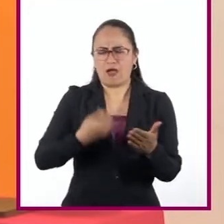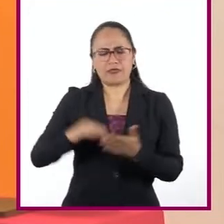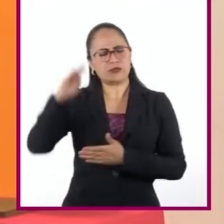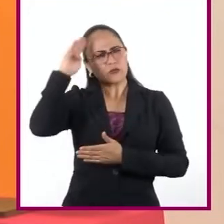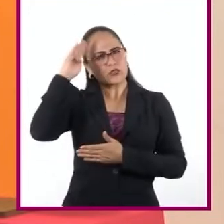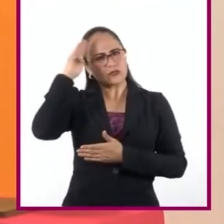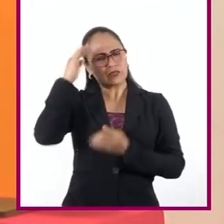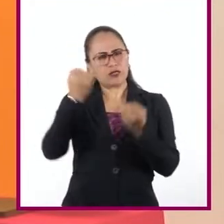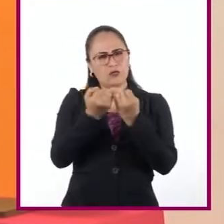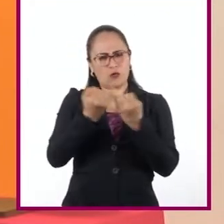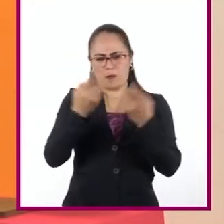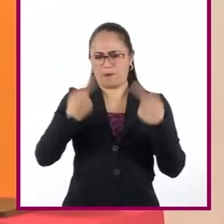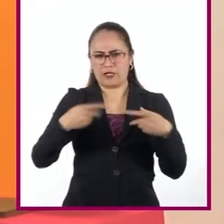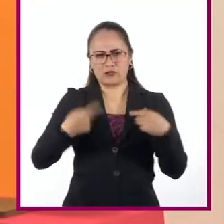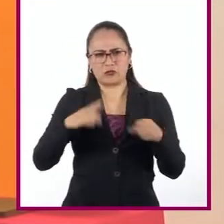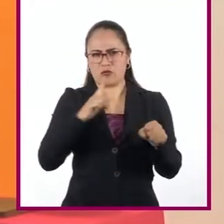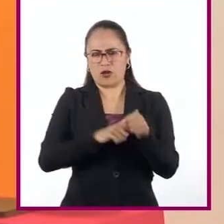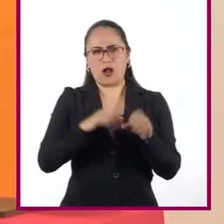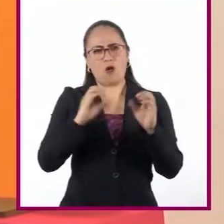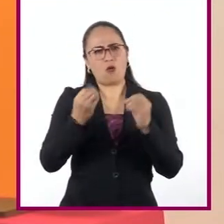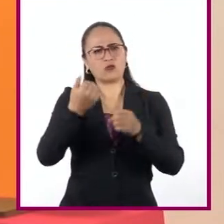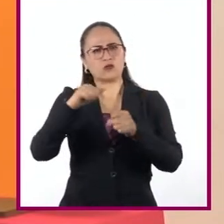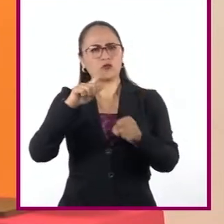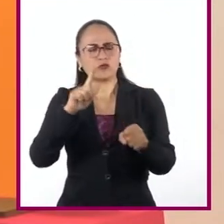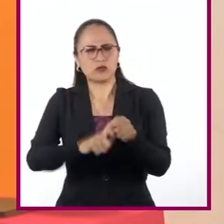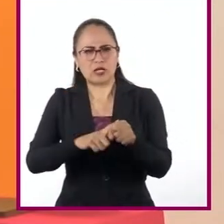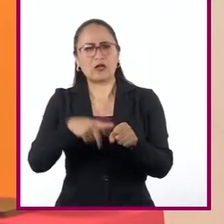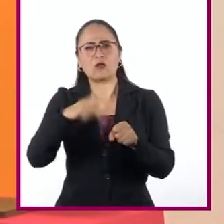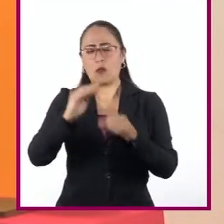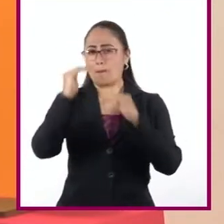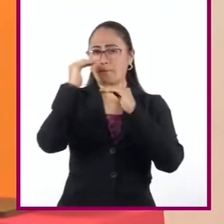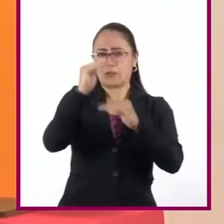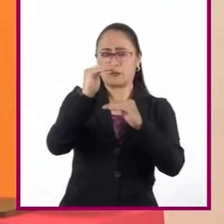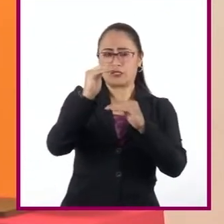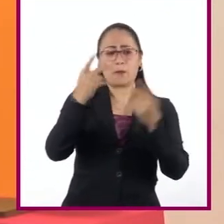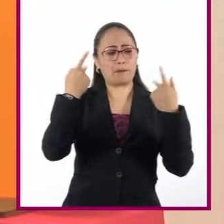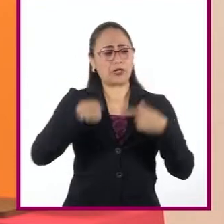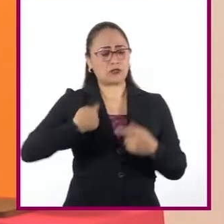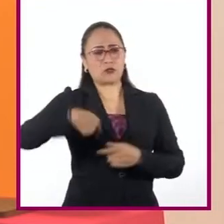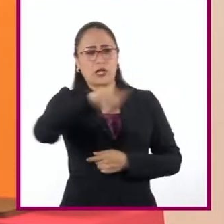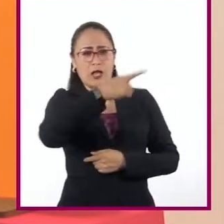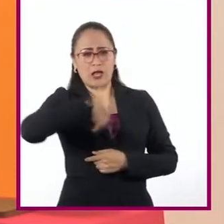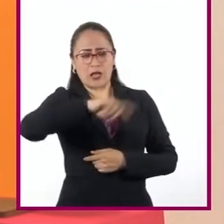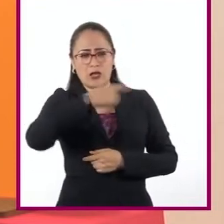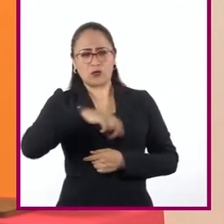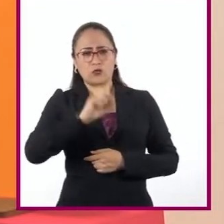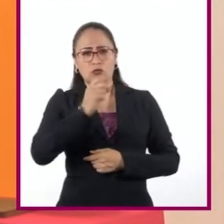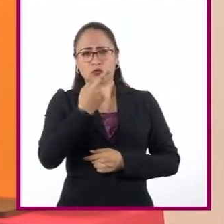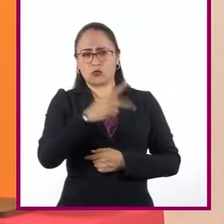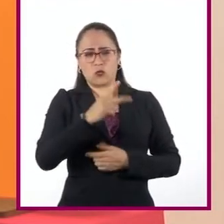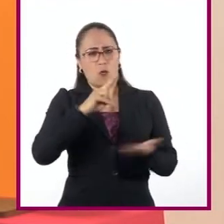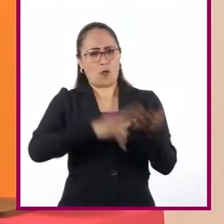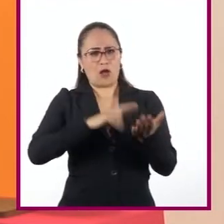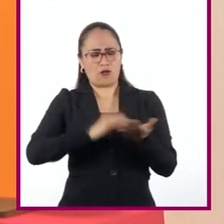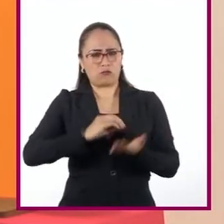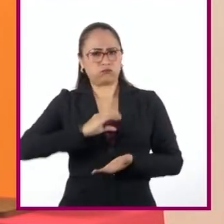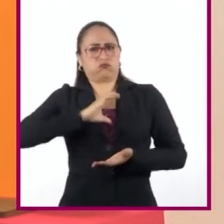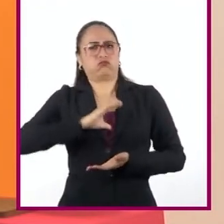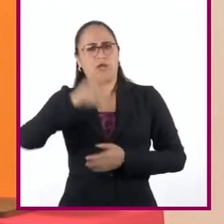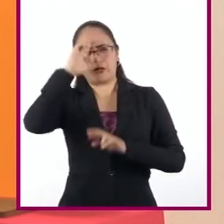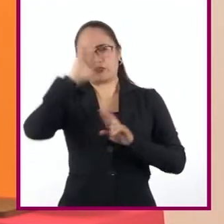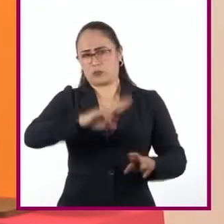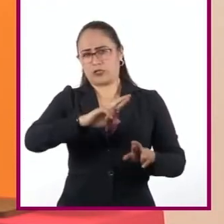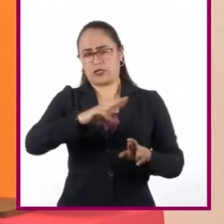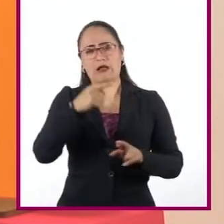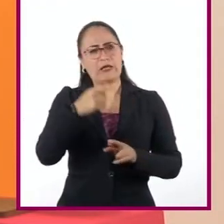como social, con el único límite de respetar la dignidad de las y los demás, poniendo en práctica el principio